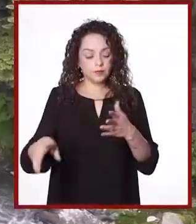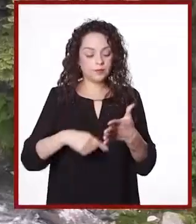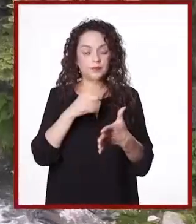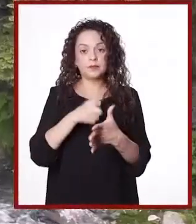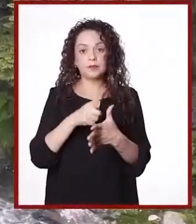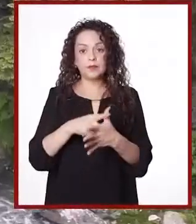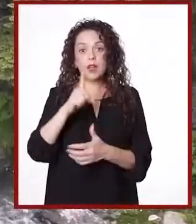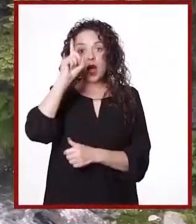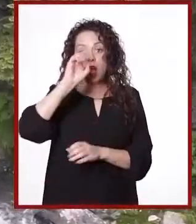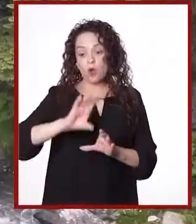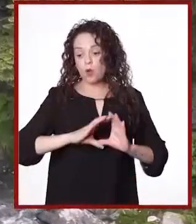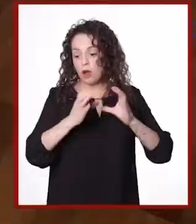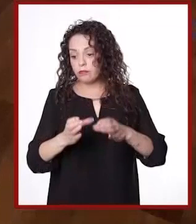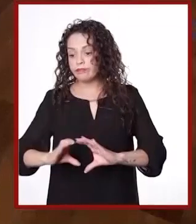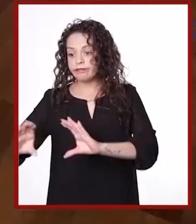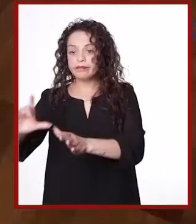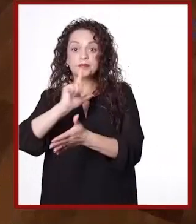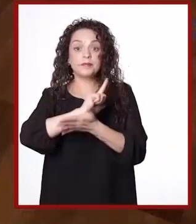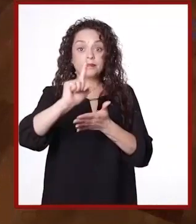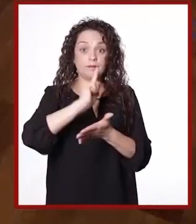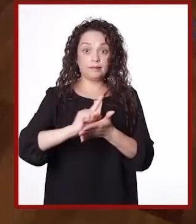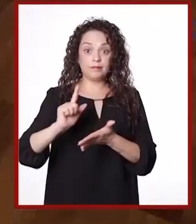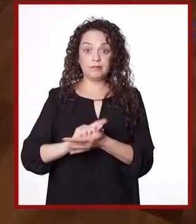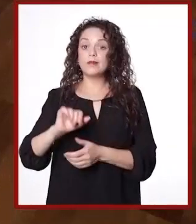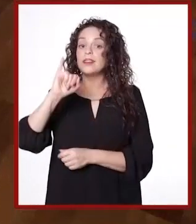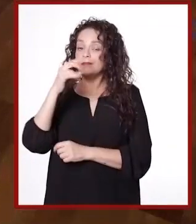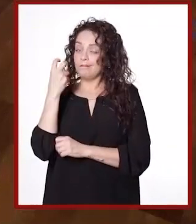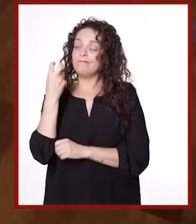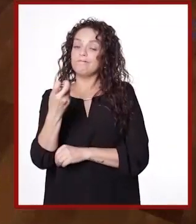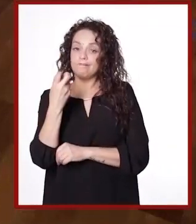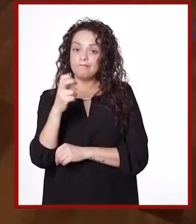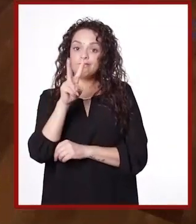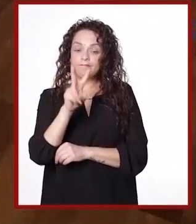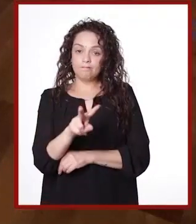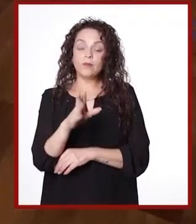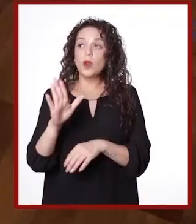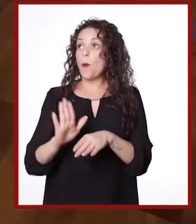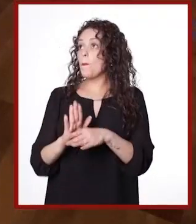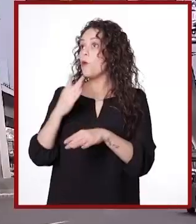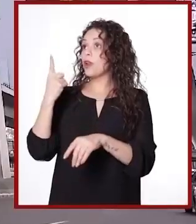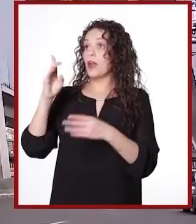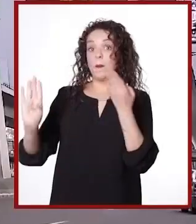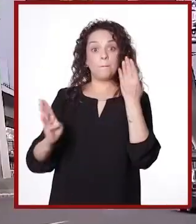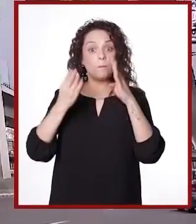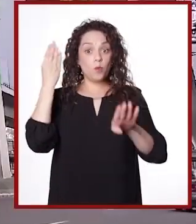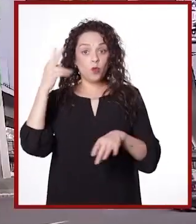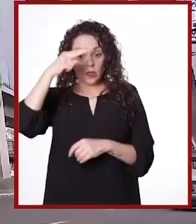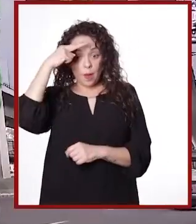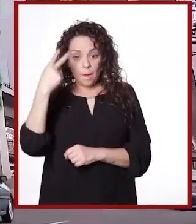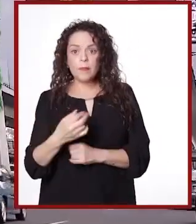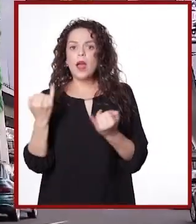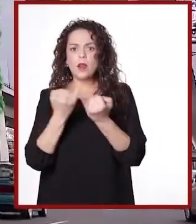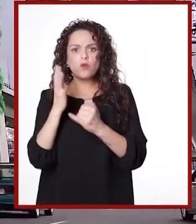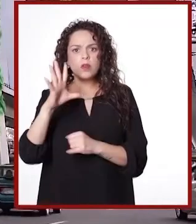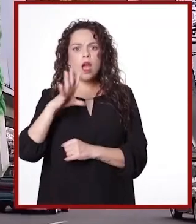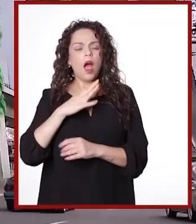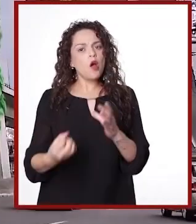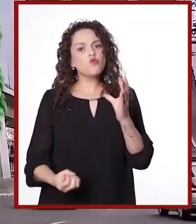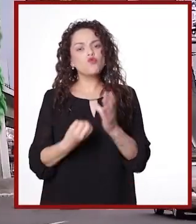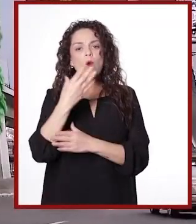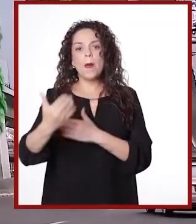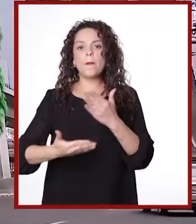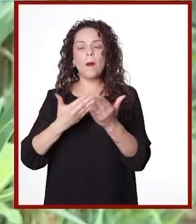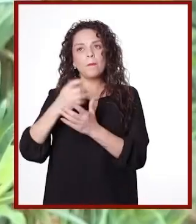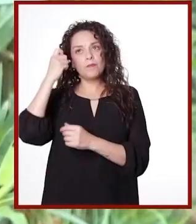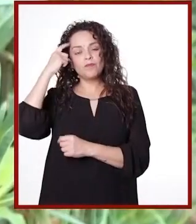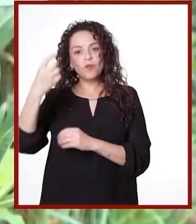agua, drenaje y saneamiento. Exactamente. Y es que, así como en todo el mundo, en México ya existen grandes iniciativas como las que veremos